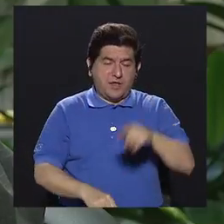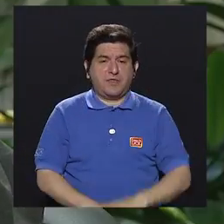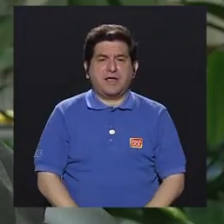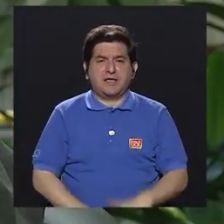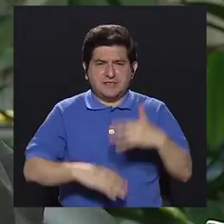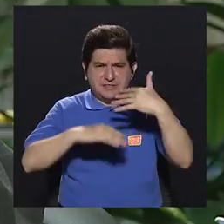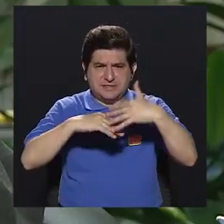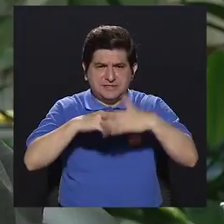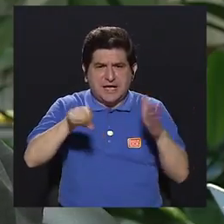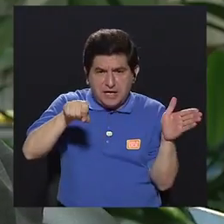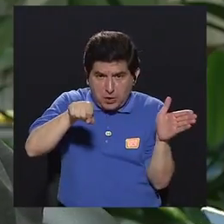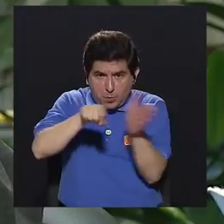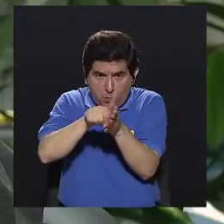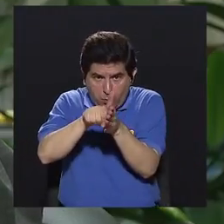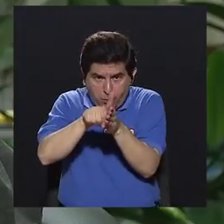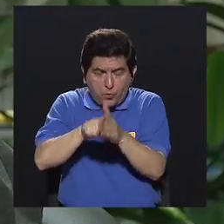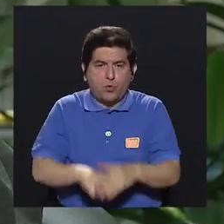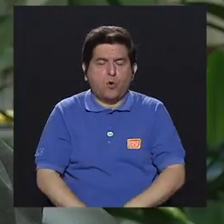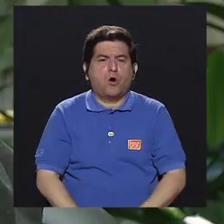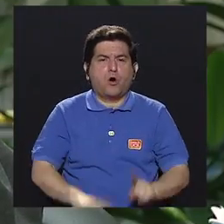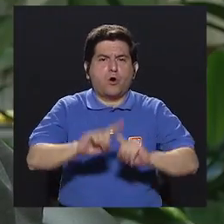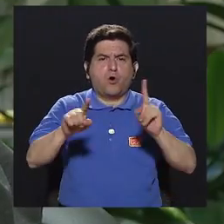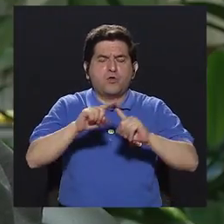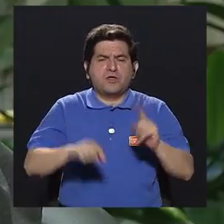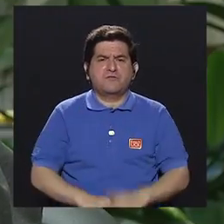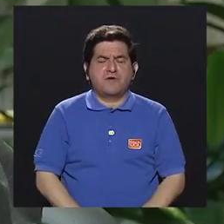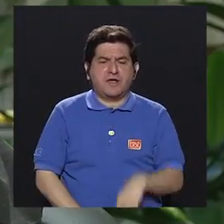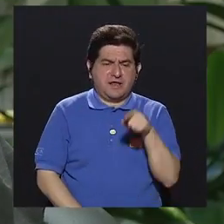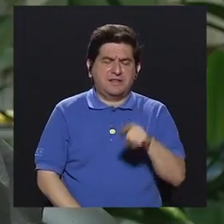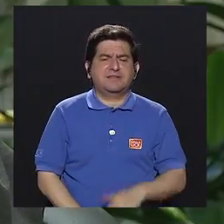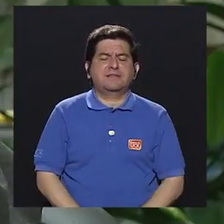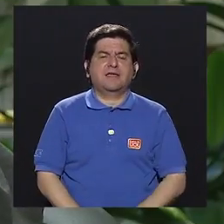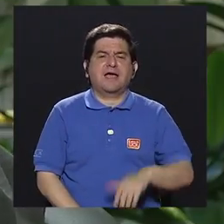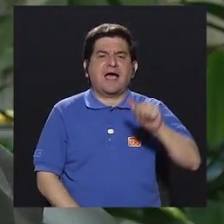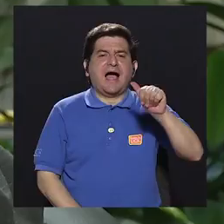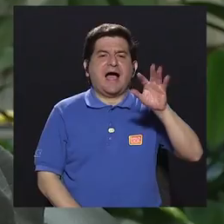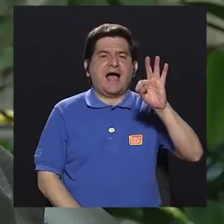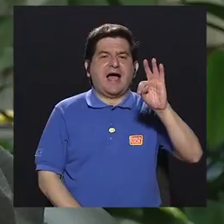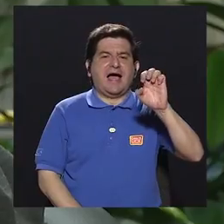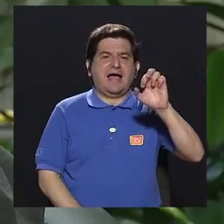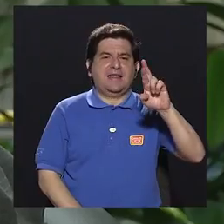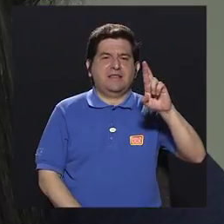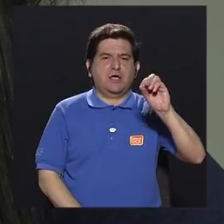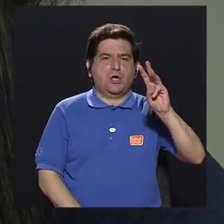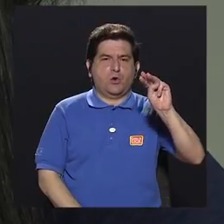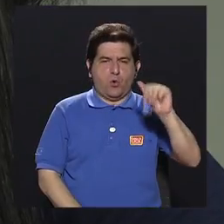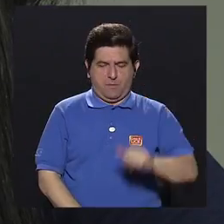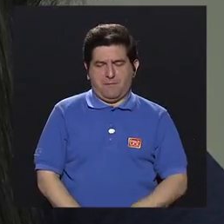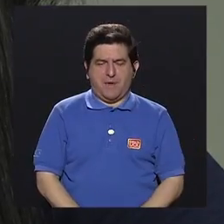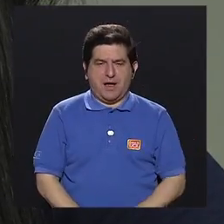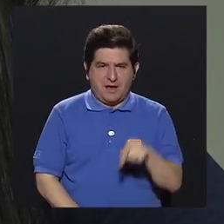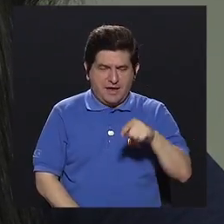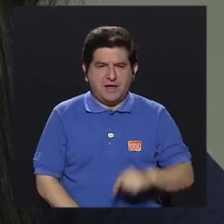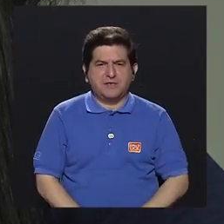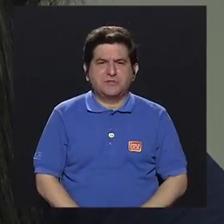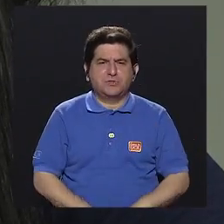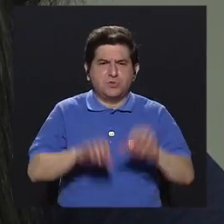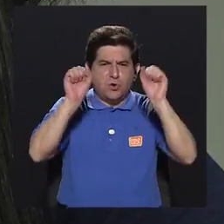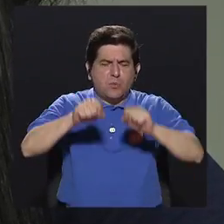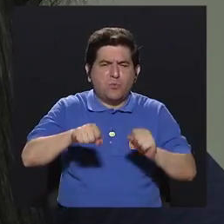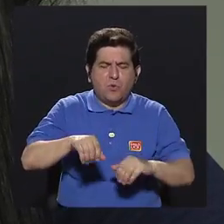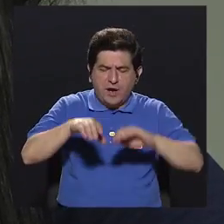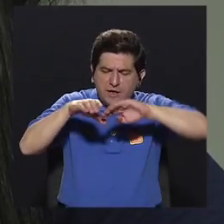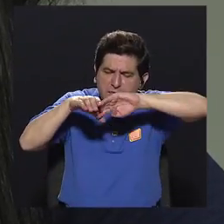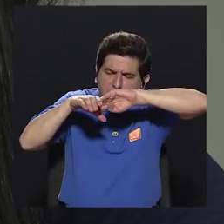estos coagulitos de sangre, ¿verdad? O diferentes capas de ateroma que se conocen, ¿verdad?, en el argot médico, que pueden llegar